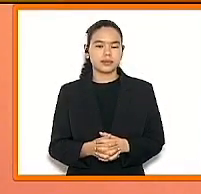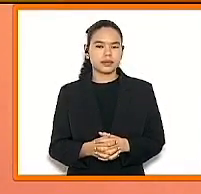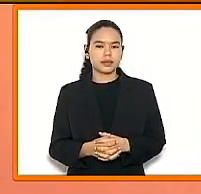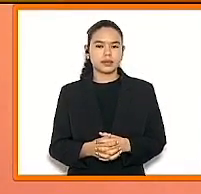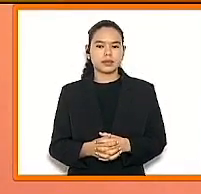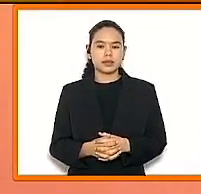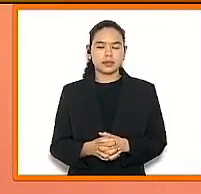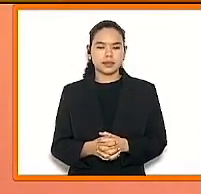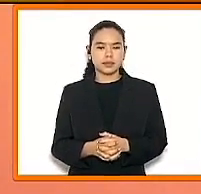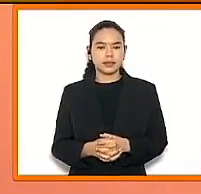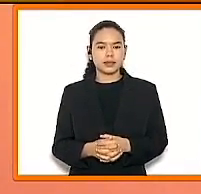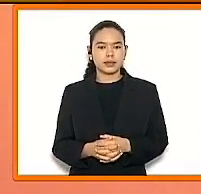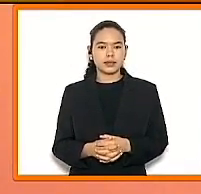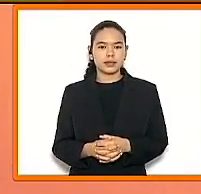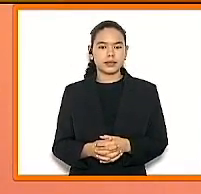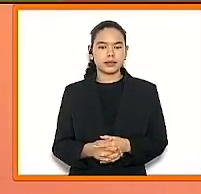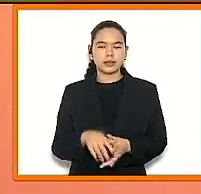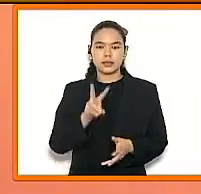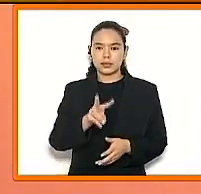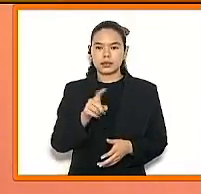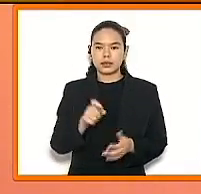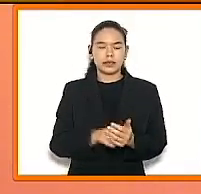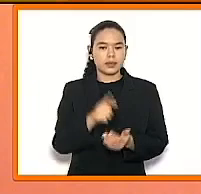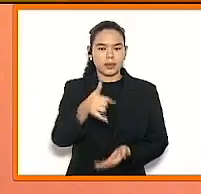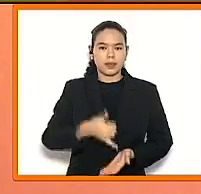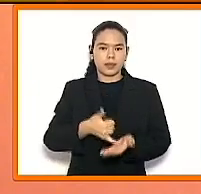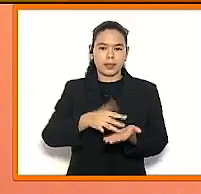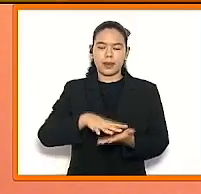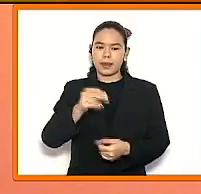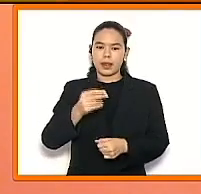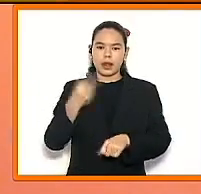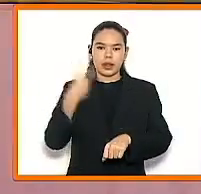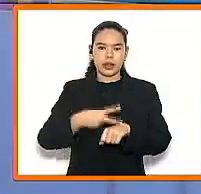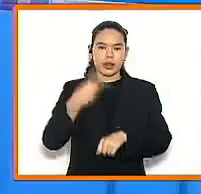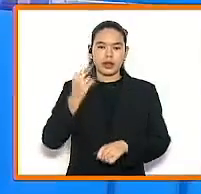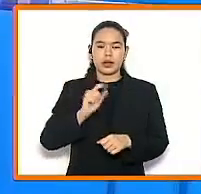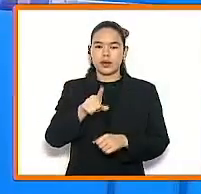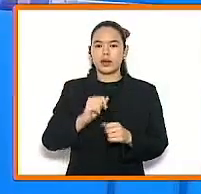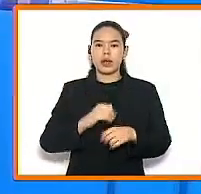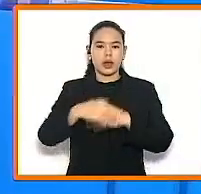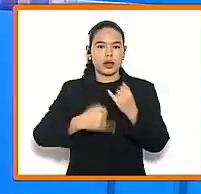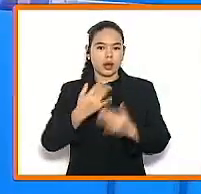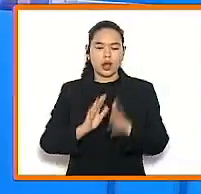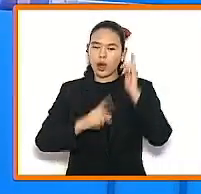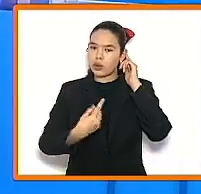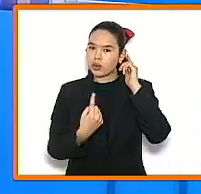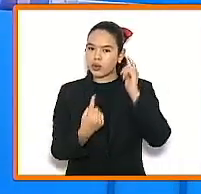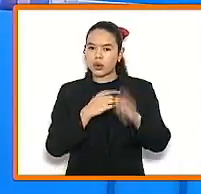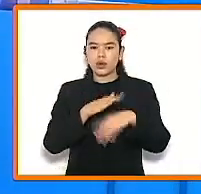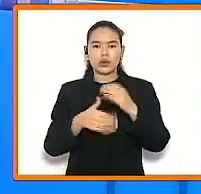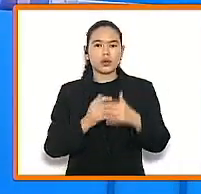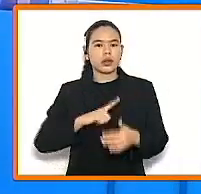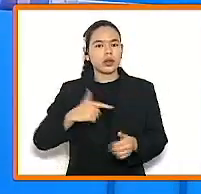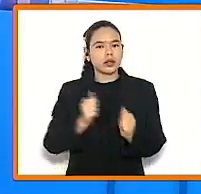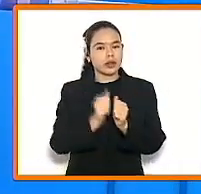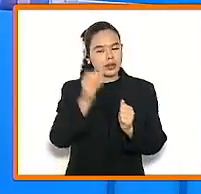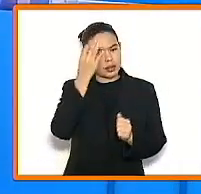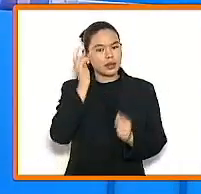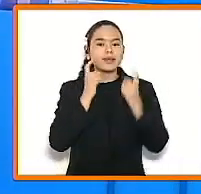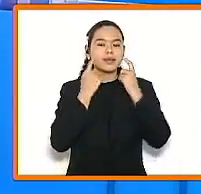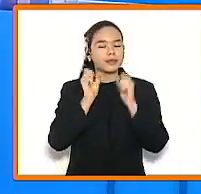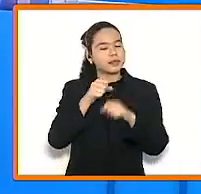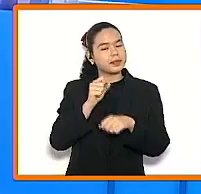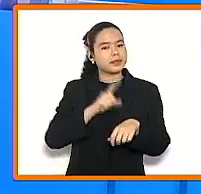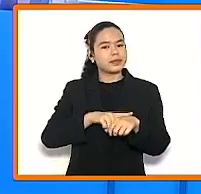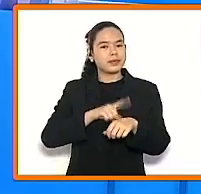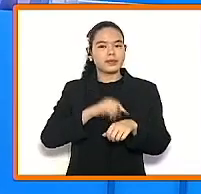Esta es 2X. Tu premio en diaria se multiplica por 2. Y si sos jugador para más 1, te dejo con Tatiana. Muchas gracias, Francini.